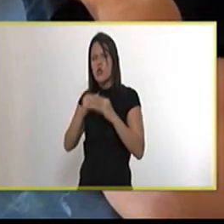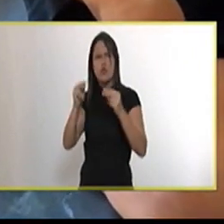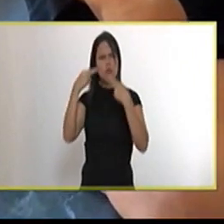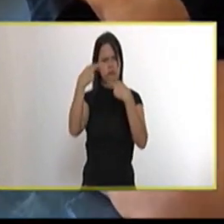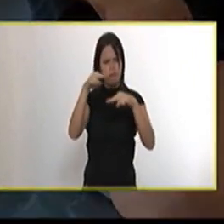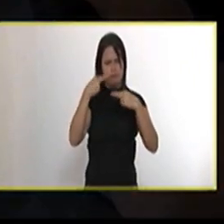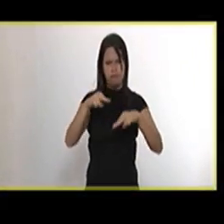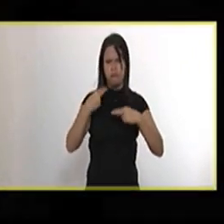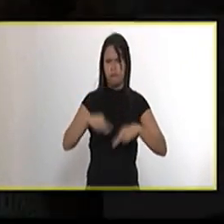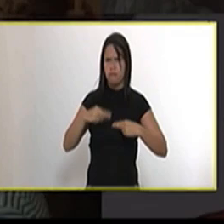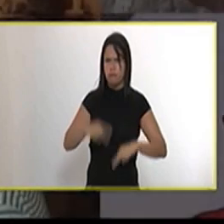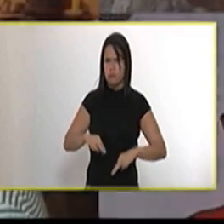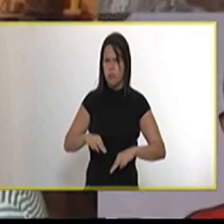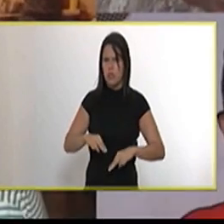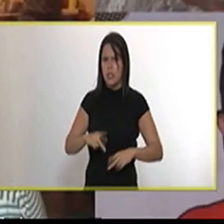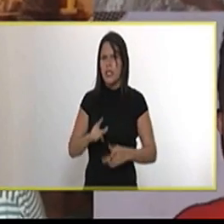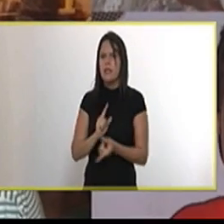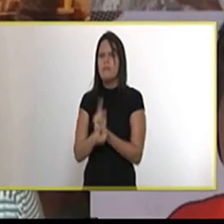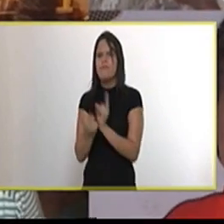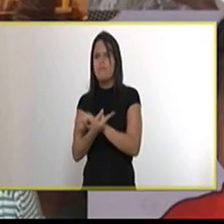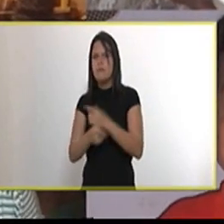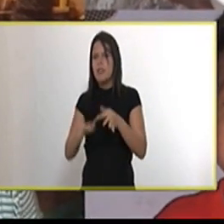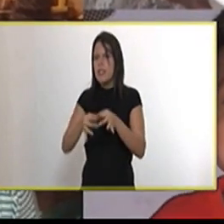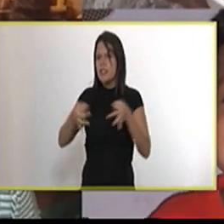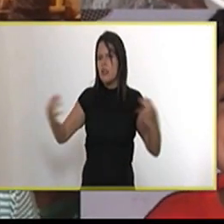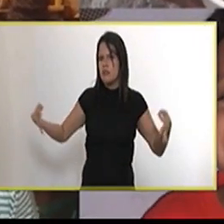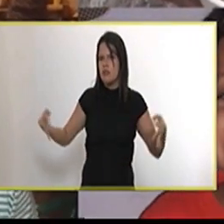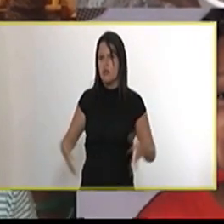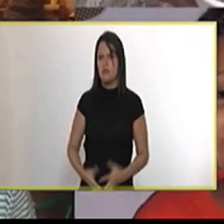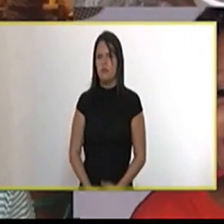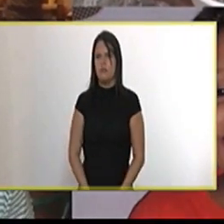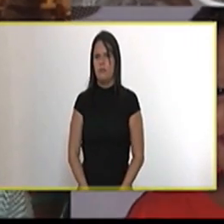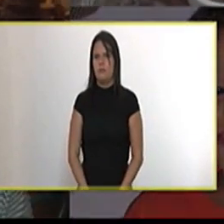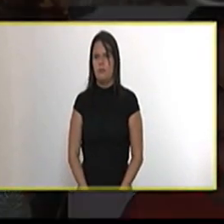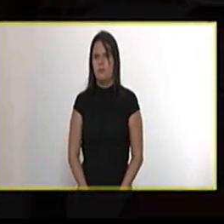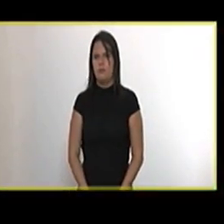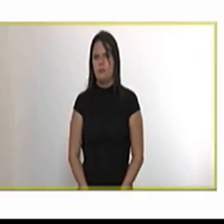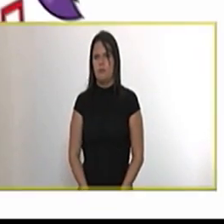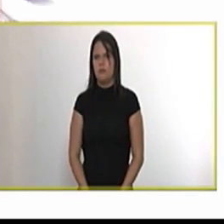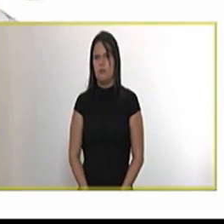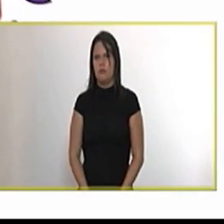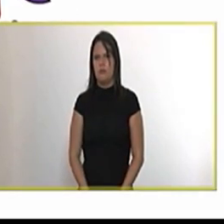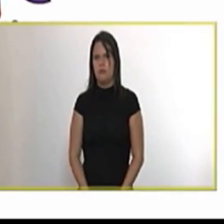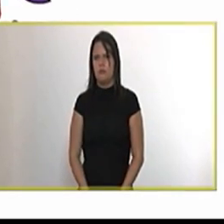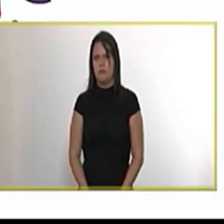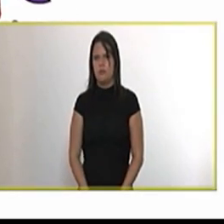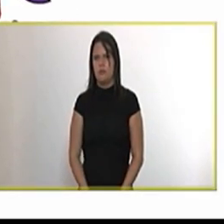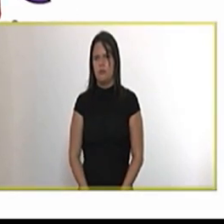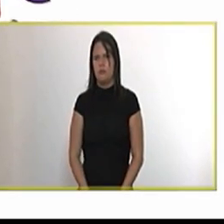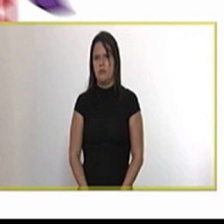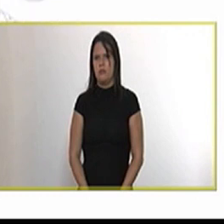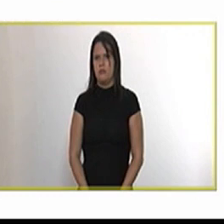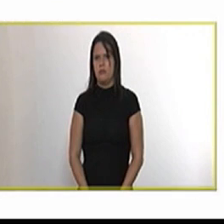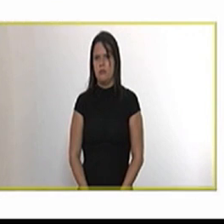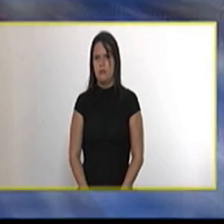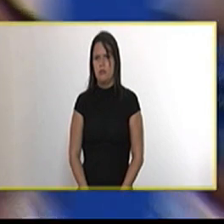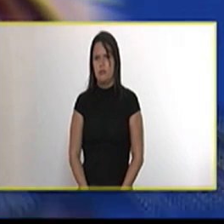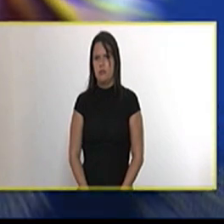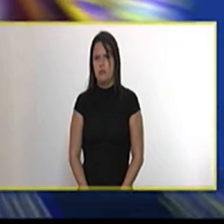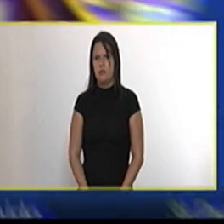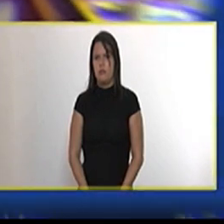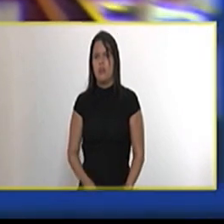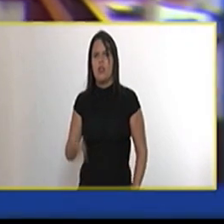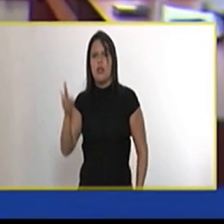políticas educativas de todos los niveles del subsistema de educación básica a la modalidad de educación a distancia.